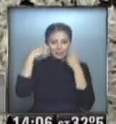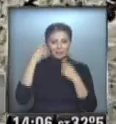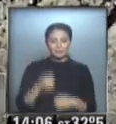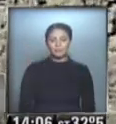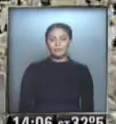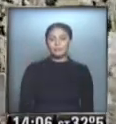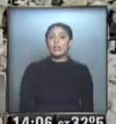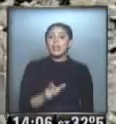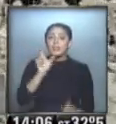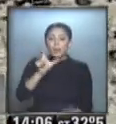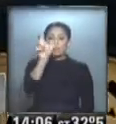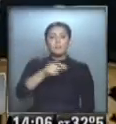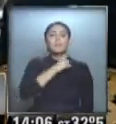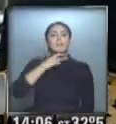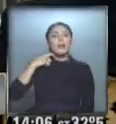Y